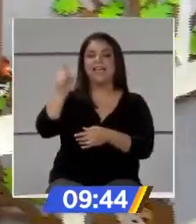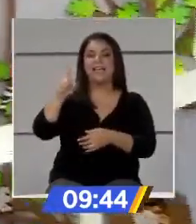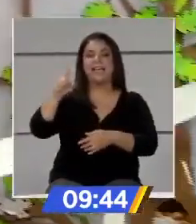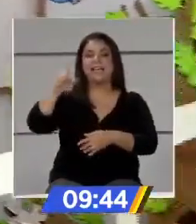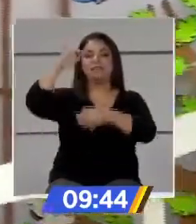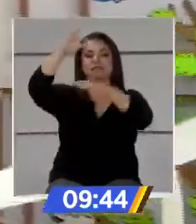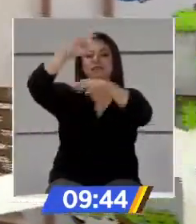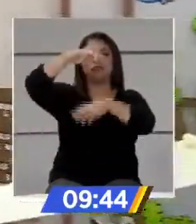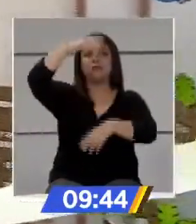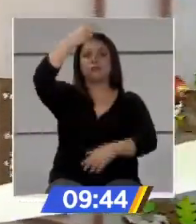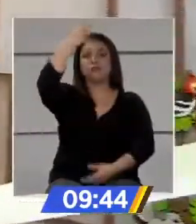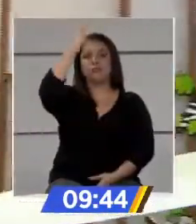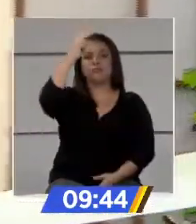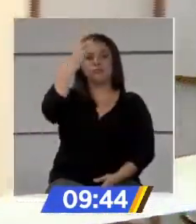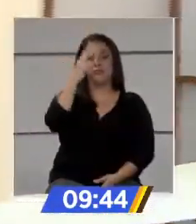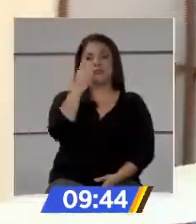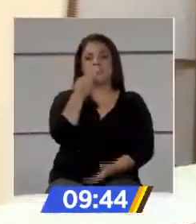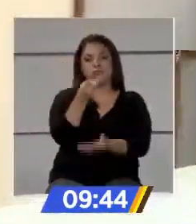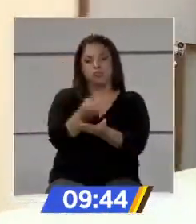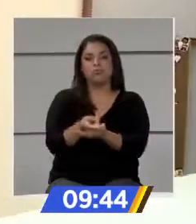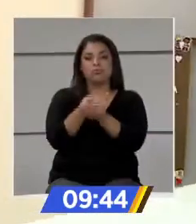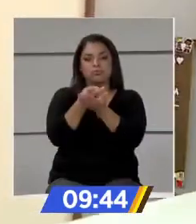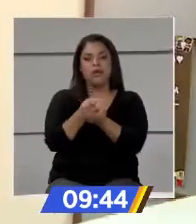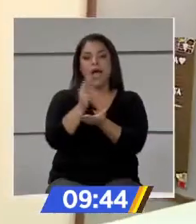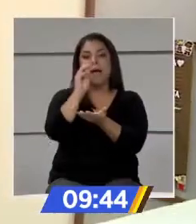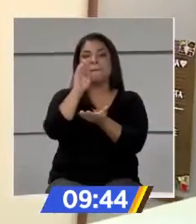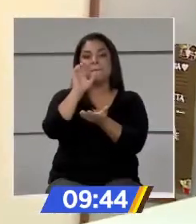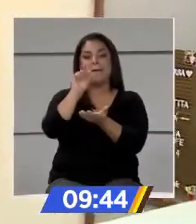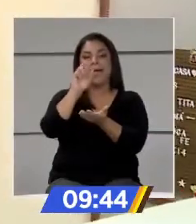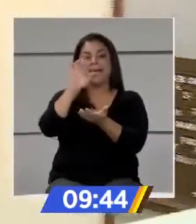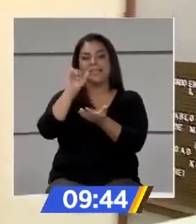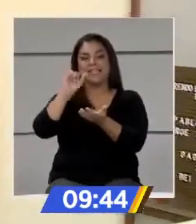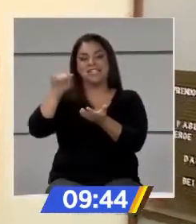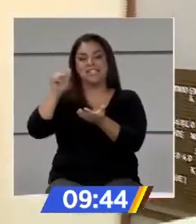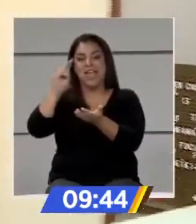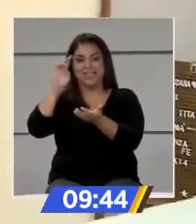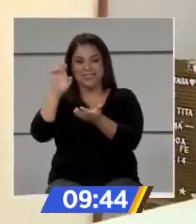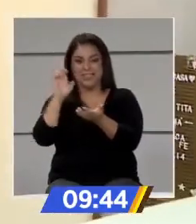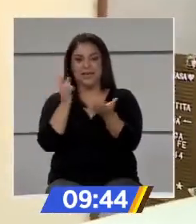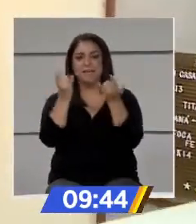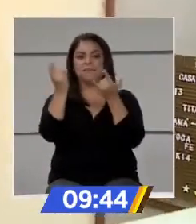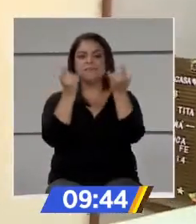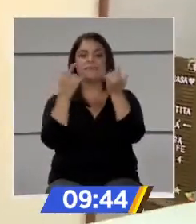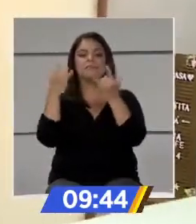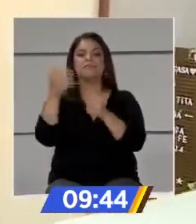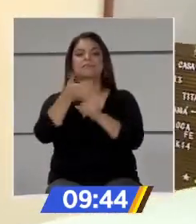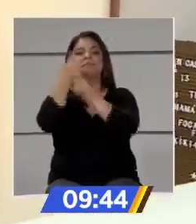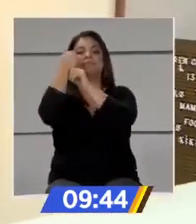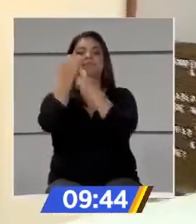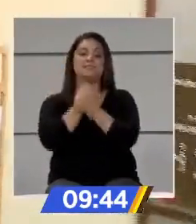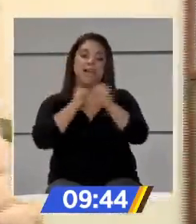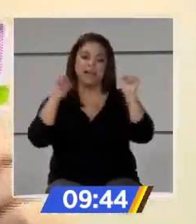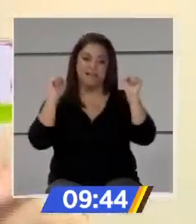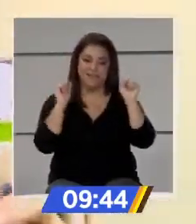Jane. Exacto. Un día en el carro. Y estaba Exacto. esperando que Peter Parker la salvara.